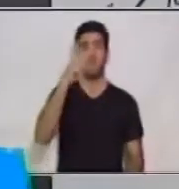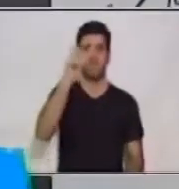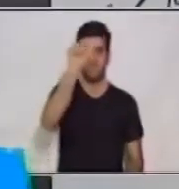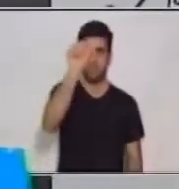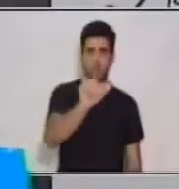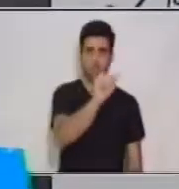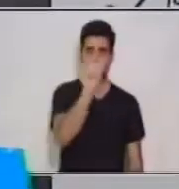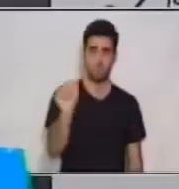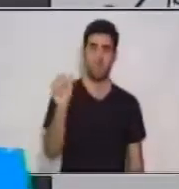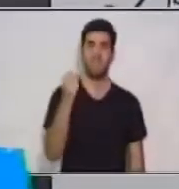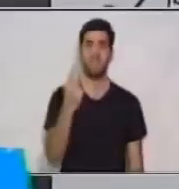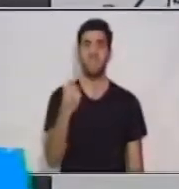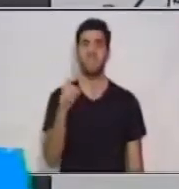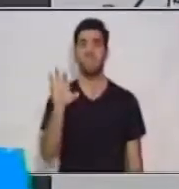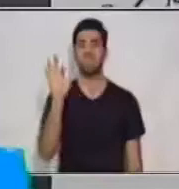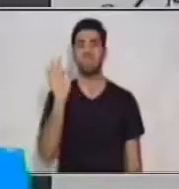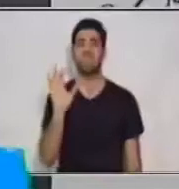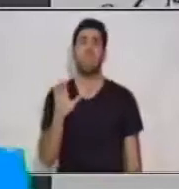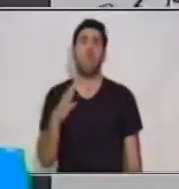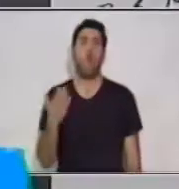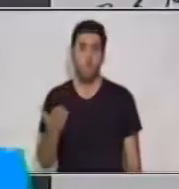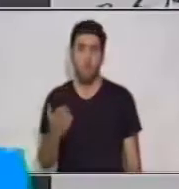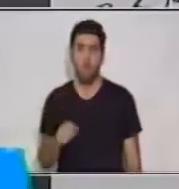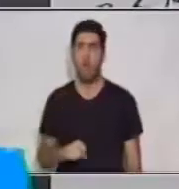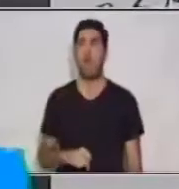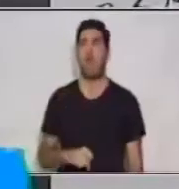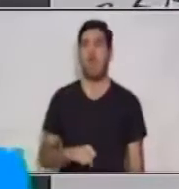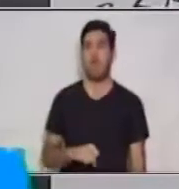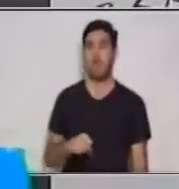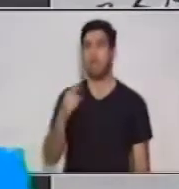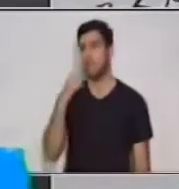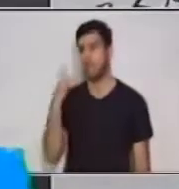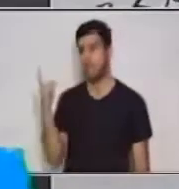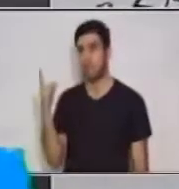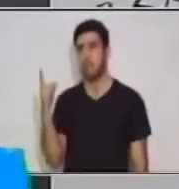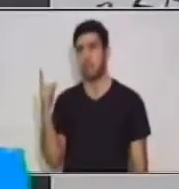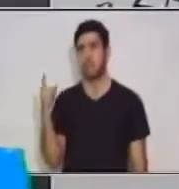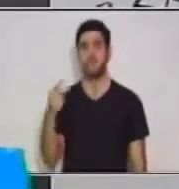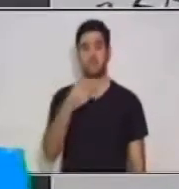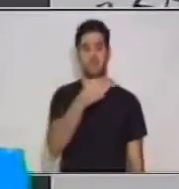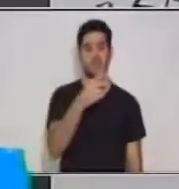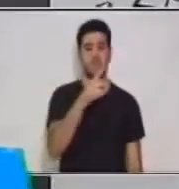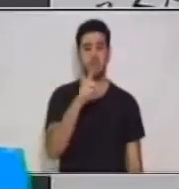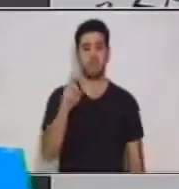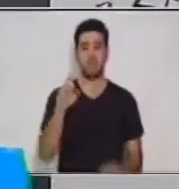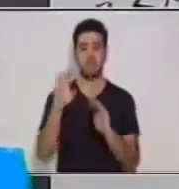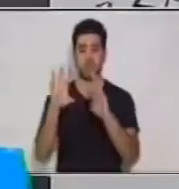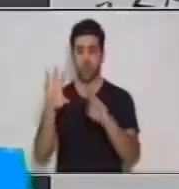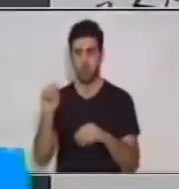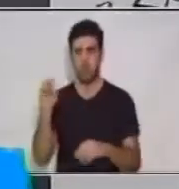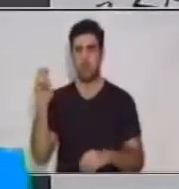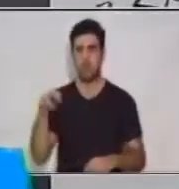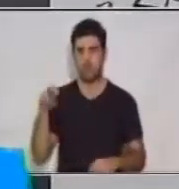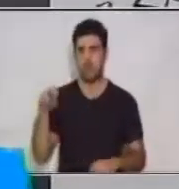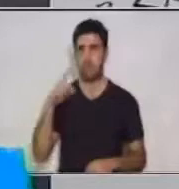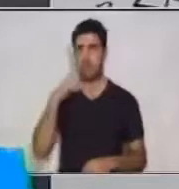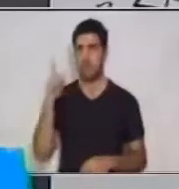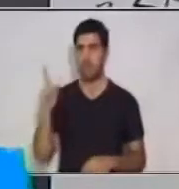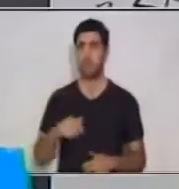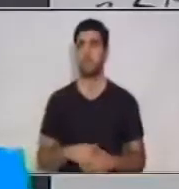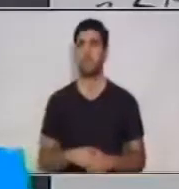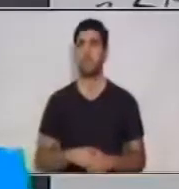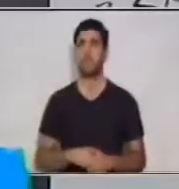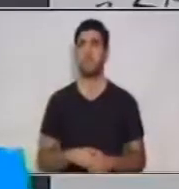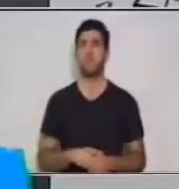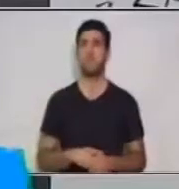a calcular? Con esta fórmula, con la relación de los ángulos. El ángulo alfa más